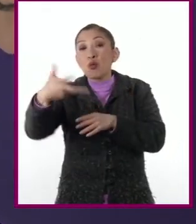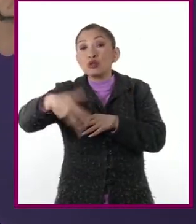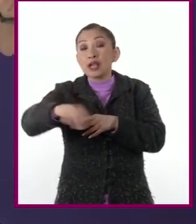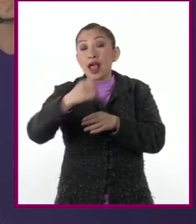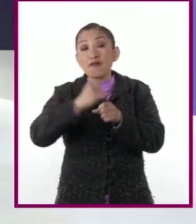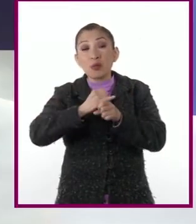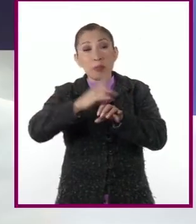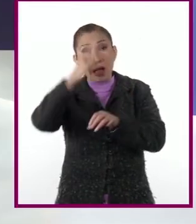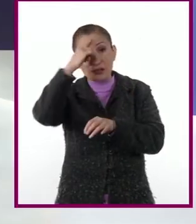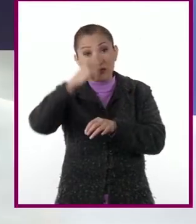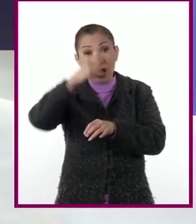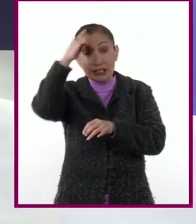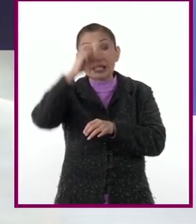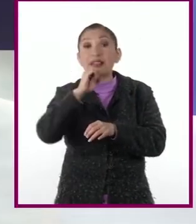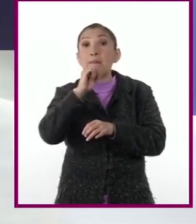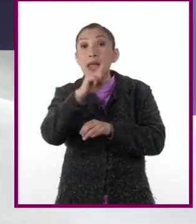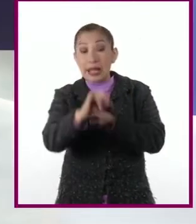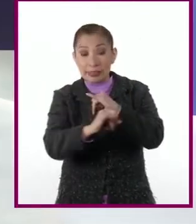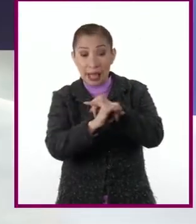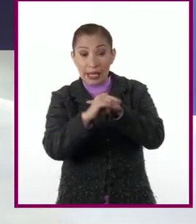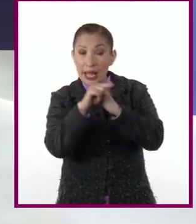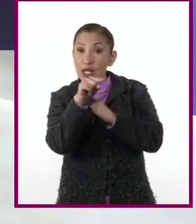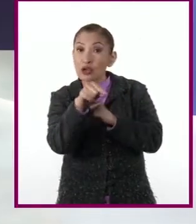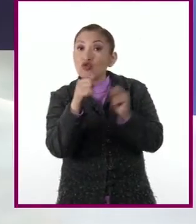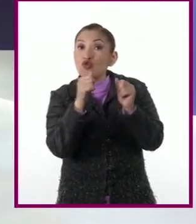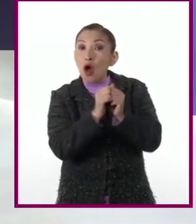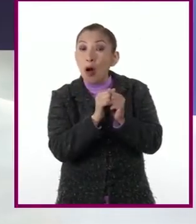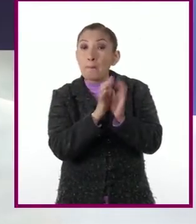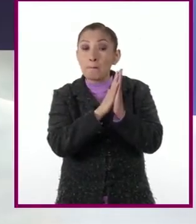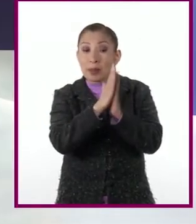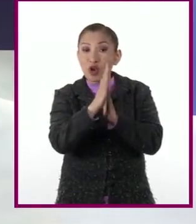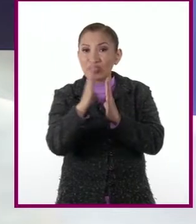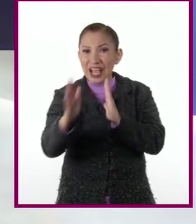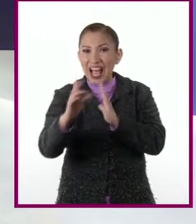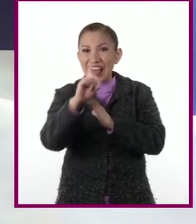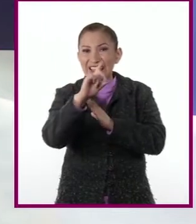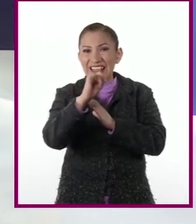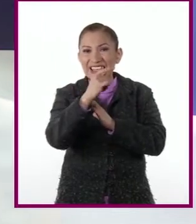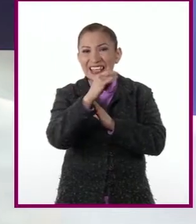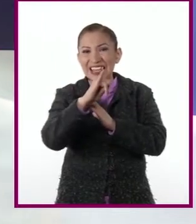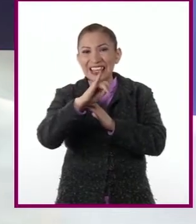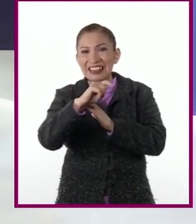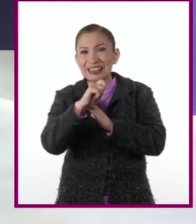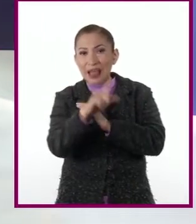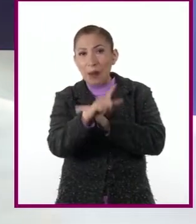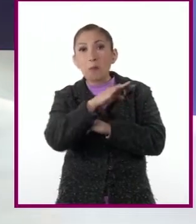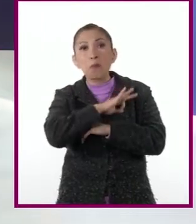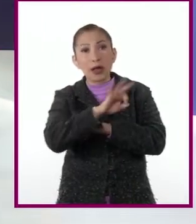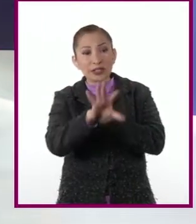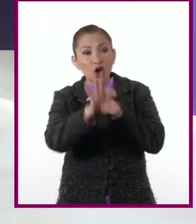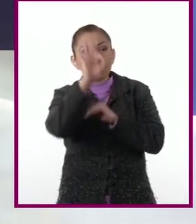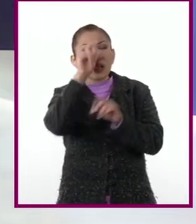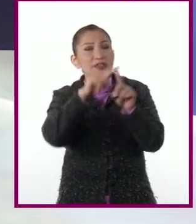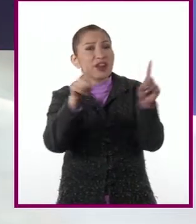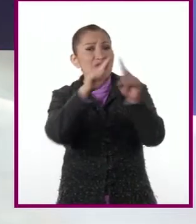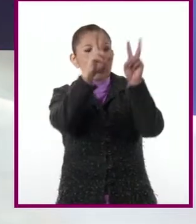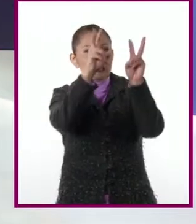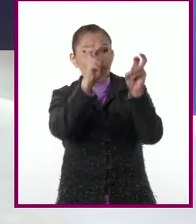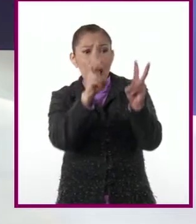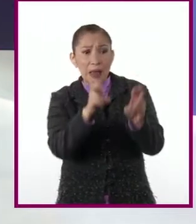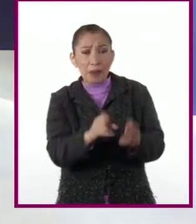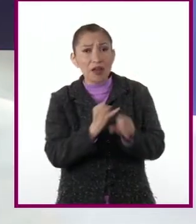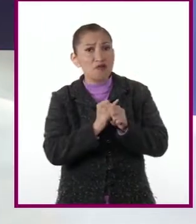de información. Incluso en línea, a través de bibliotecas digitales, podemos acceder a múltiples títulos que nos presentan